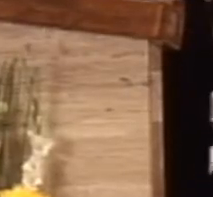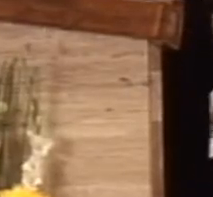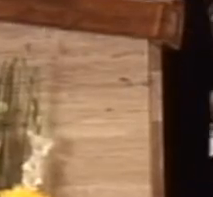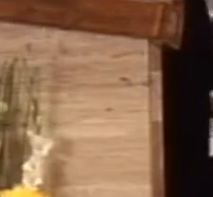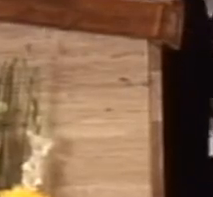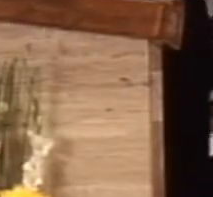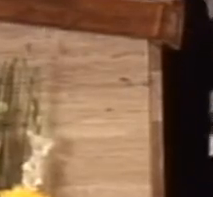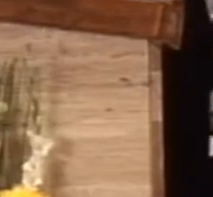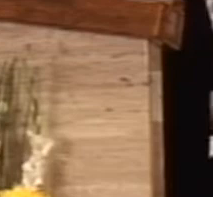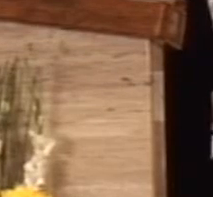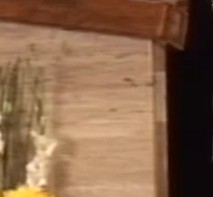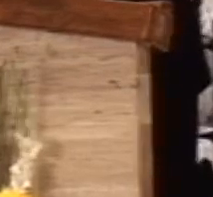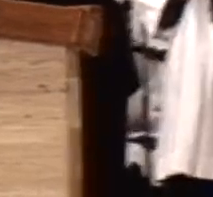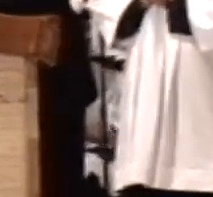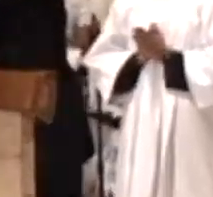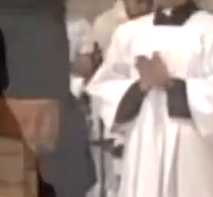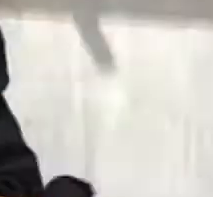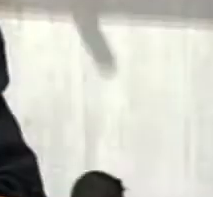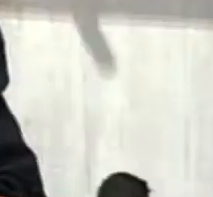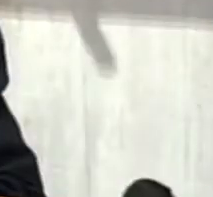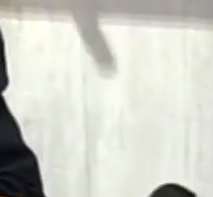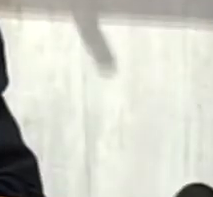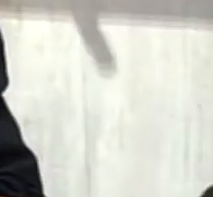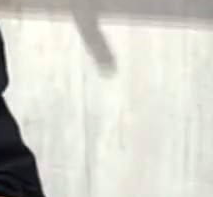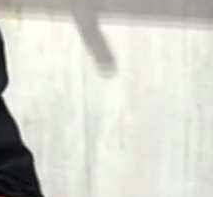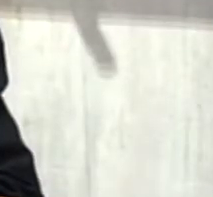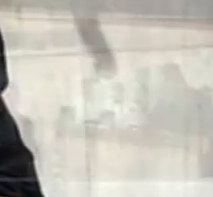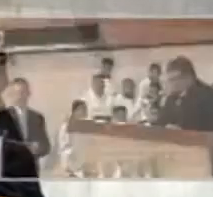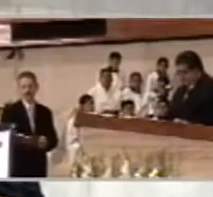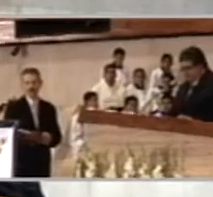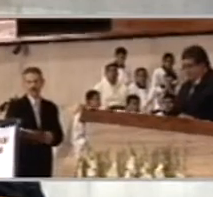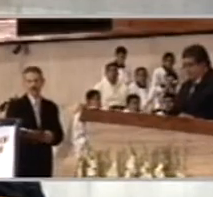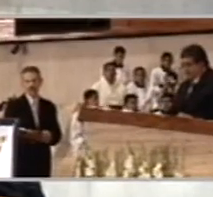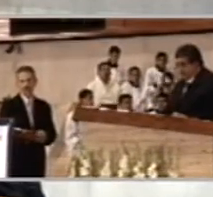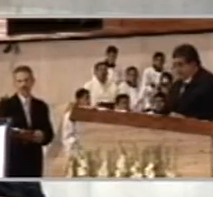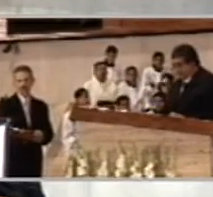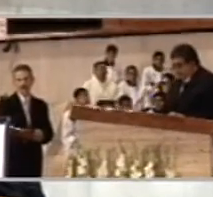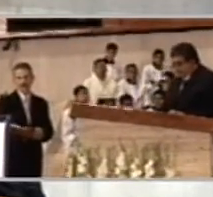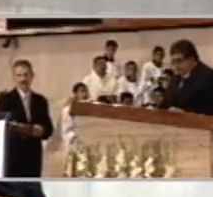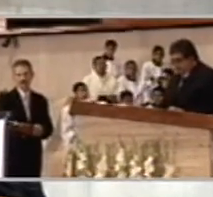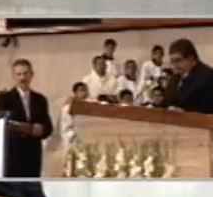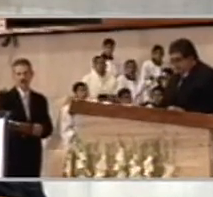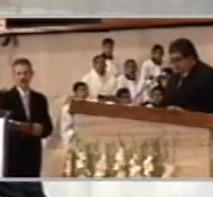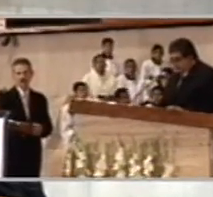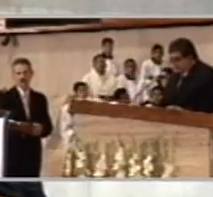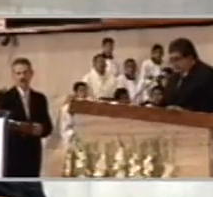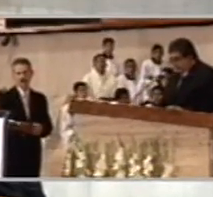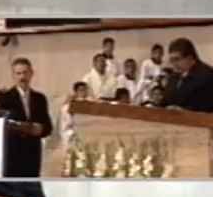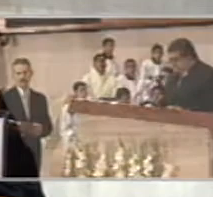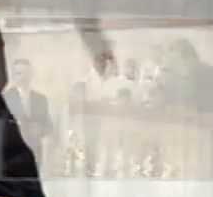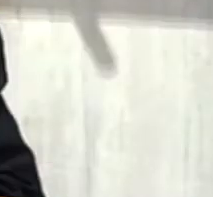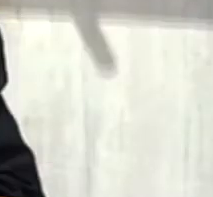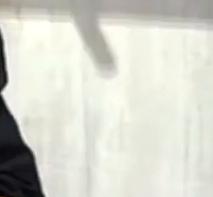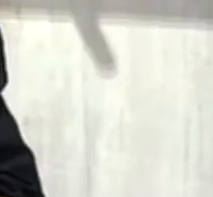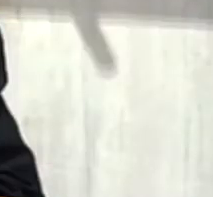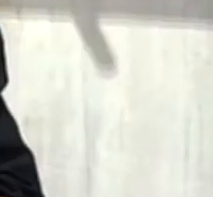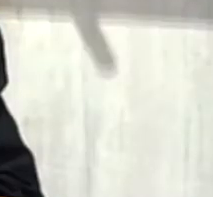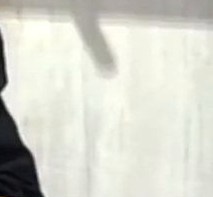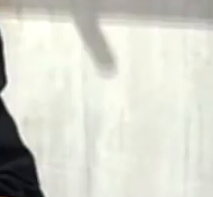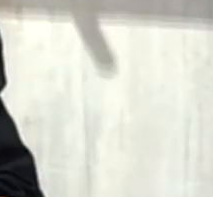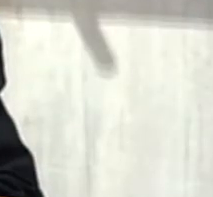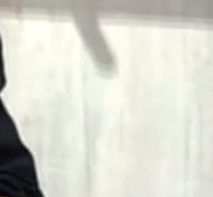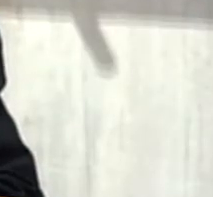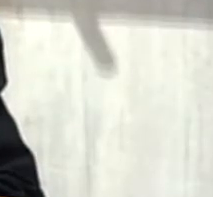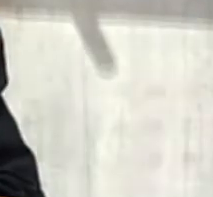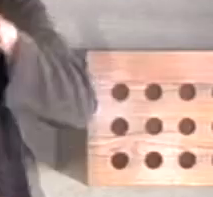Señor. Lectura del libro del Apocalipsis del apóstol San Juan. Hermanos míos, gracia y paz a ustedes